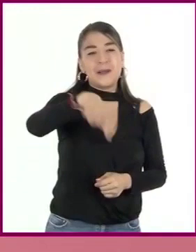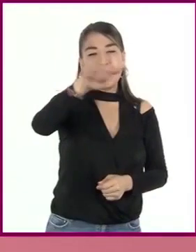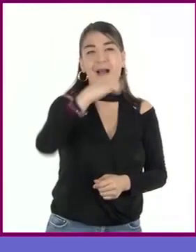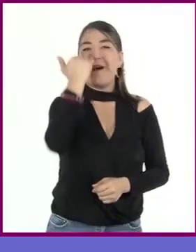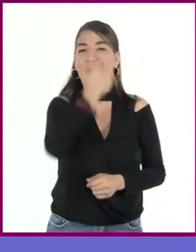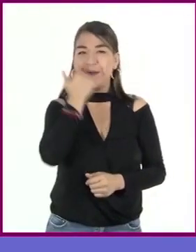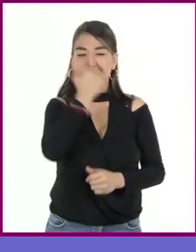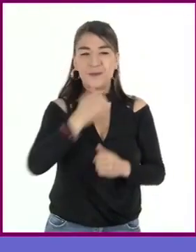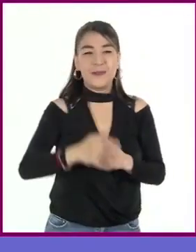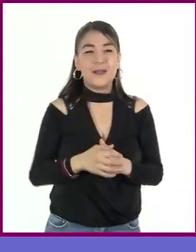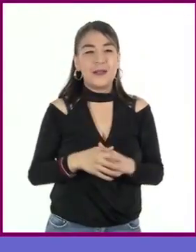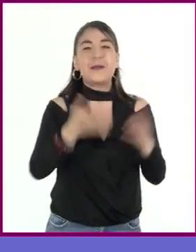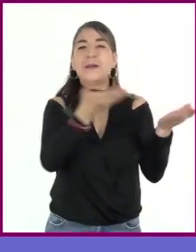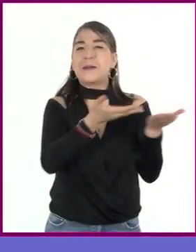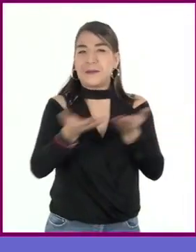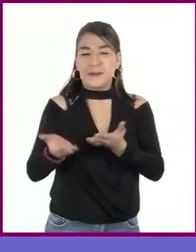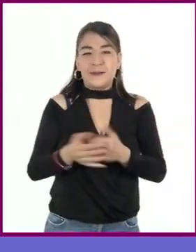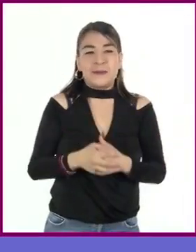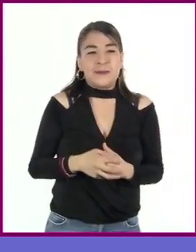para ustedes. Adelante.